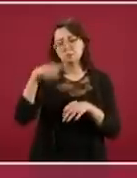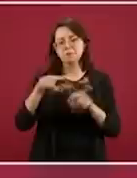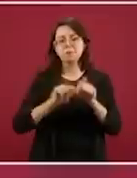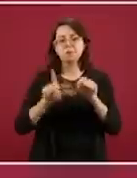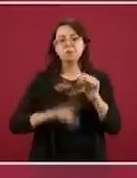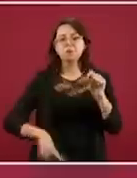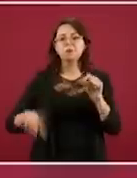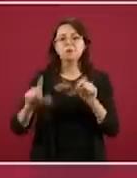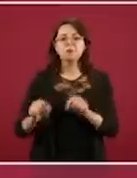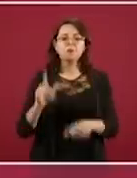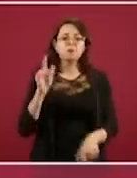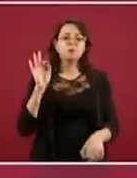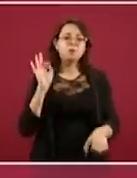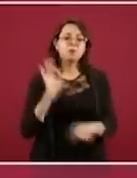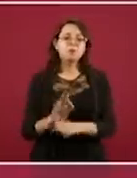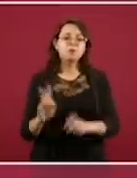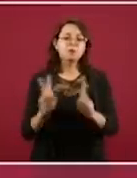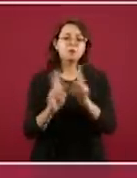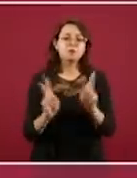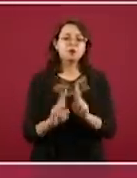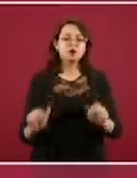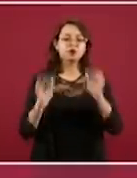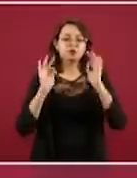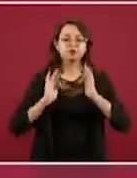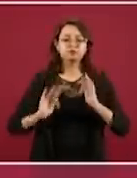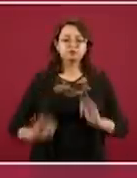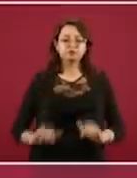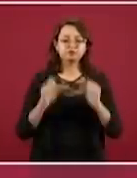paz y la tranquilidad en nuestro país.